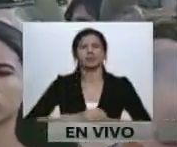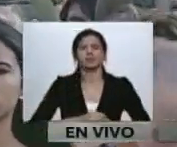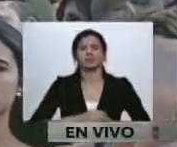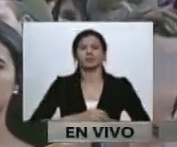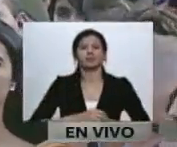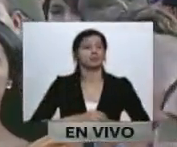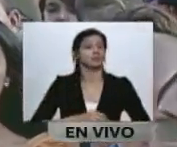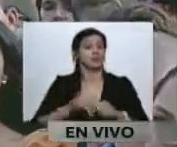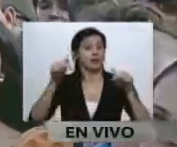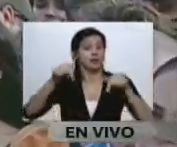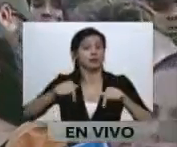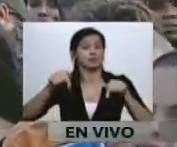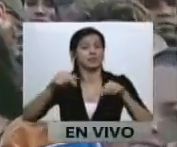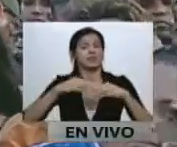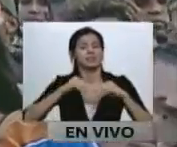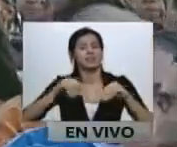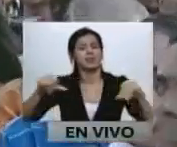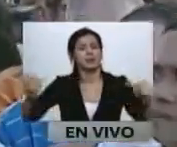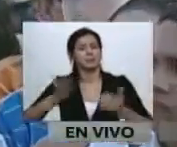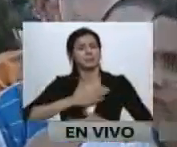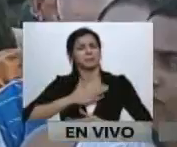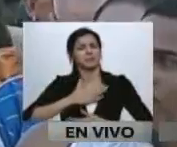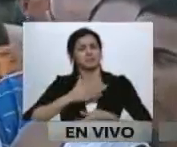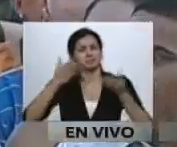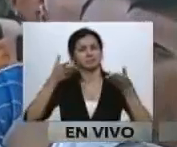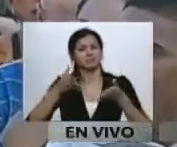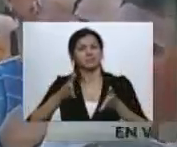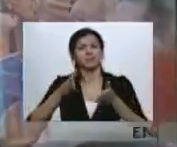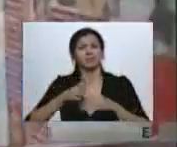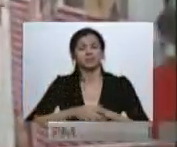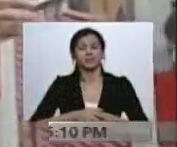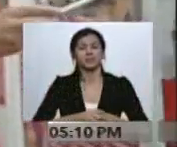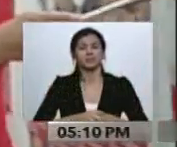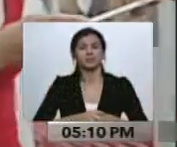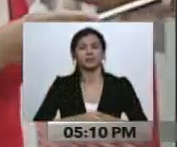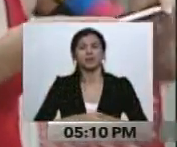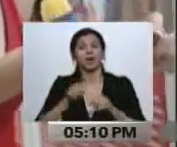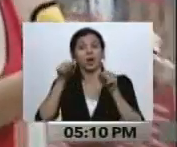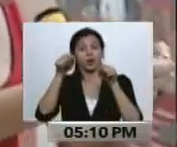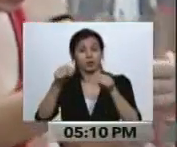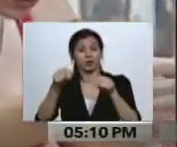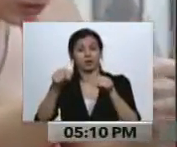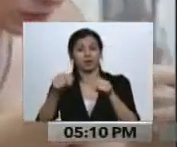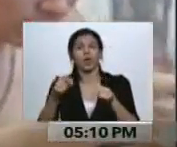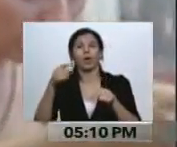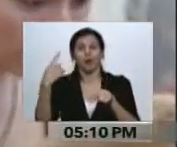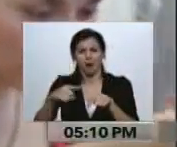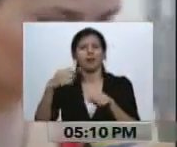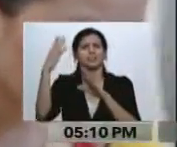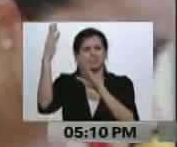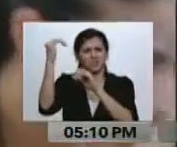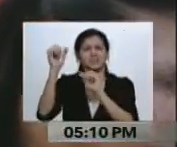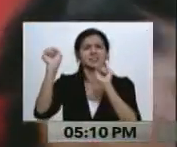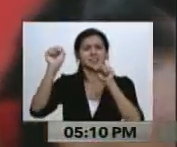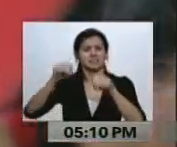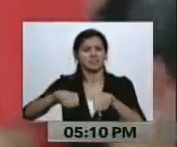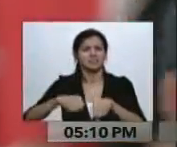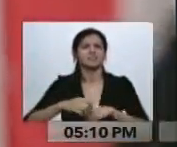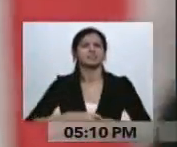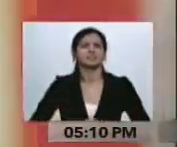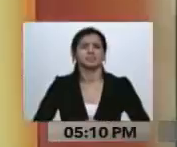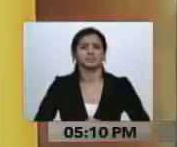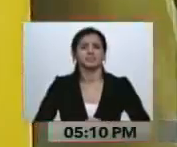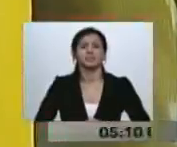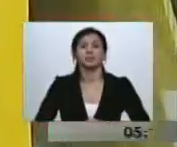porvenir en esta tierra mía. Por eso es que hoy tenemos